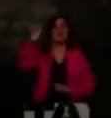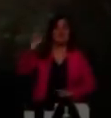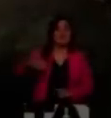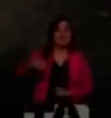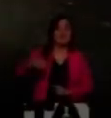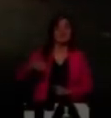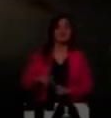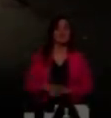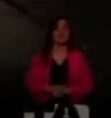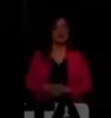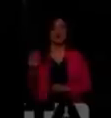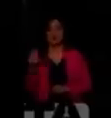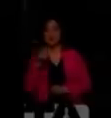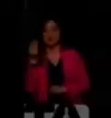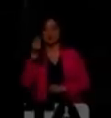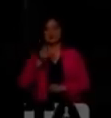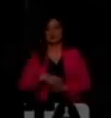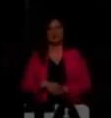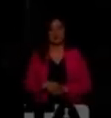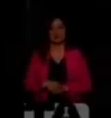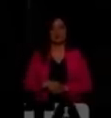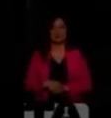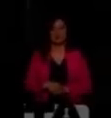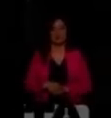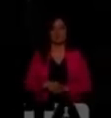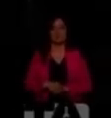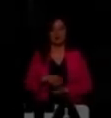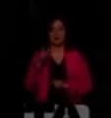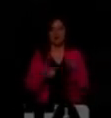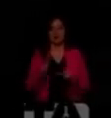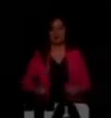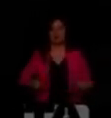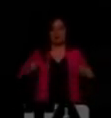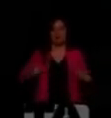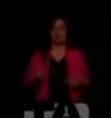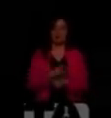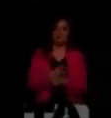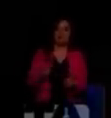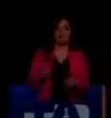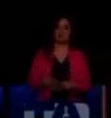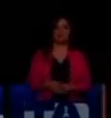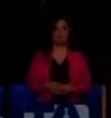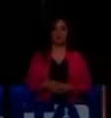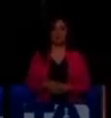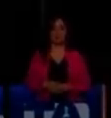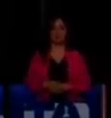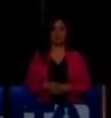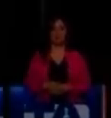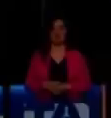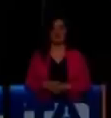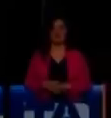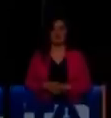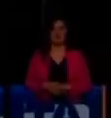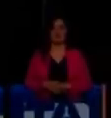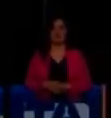ser para la juventud, que debería ser para las personas de acá. Sin embargo, es un parque que ha dado lugar a